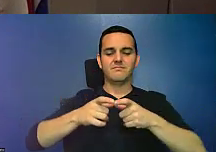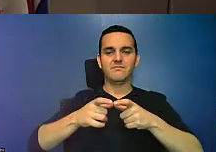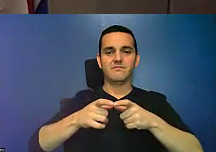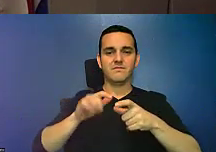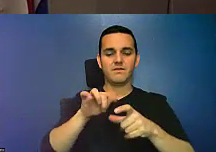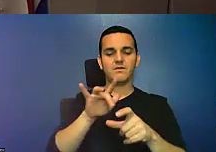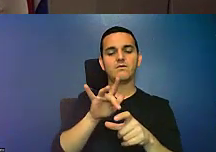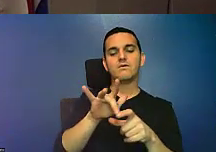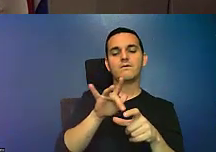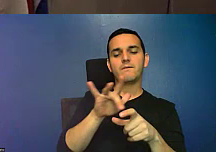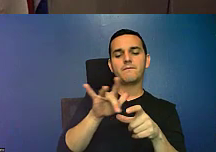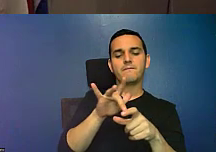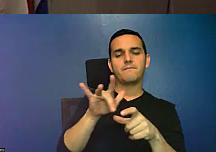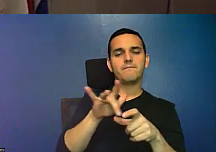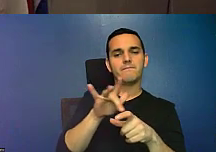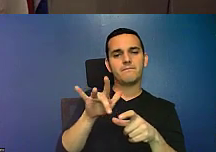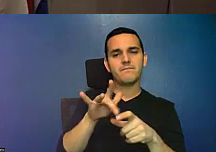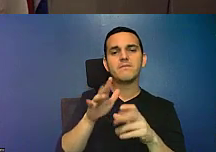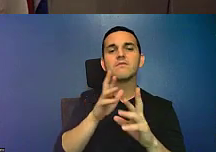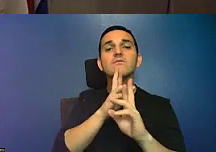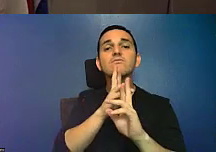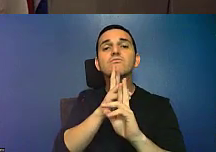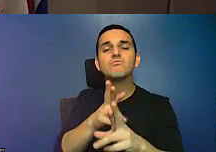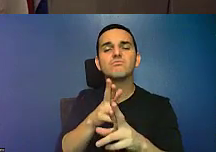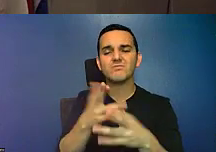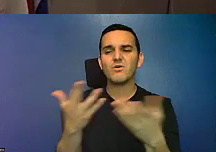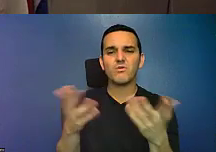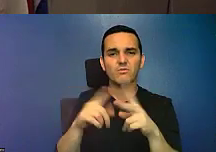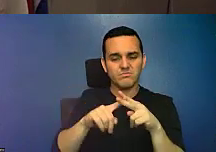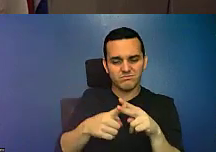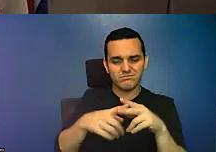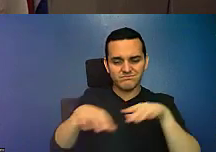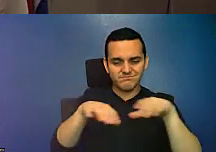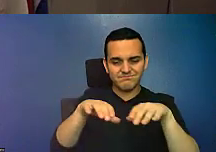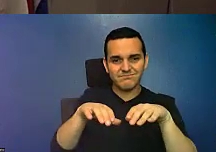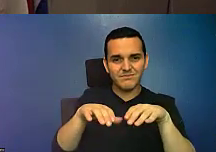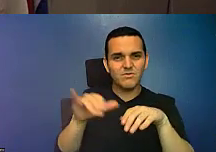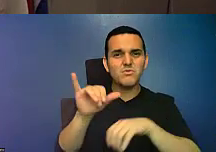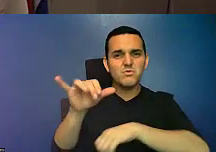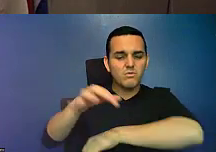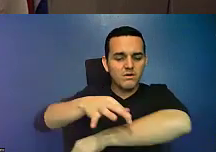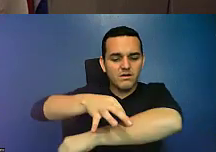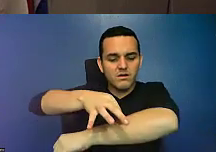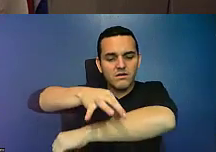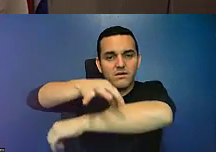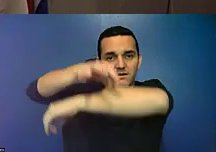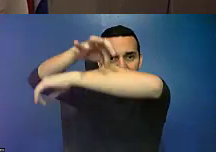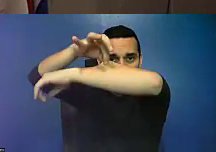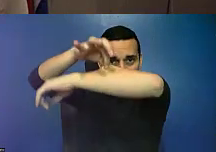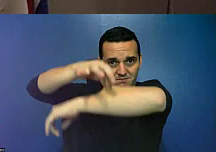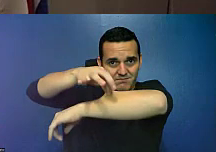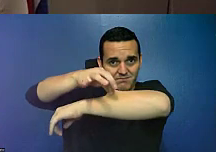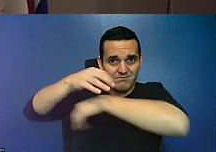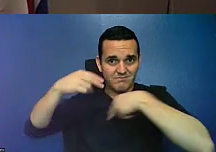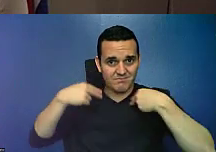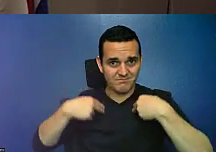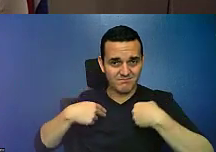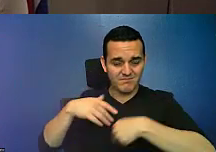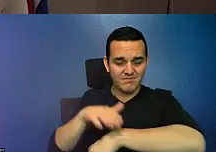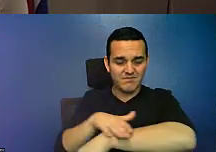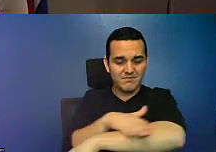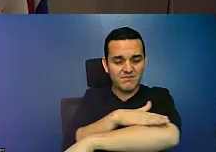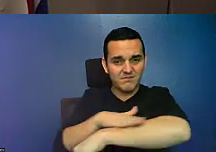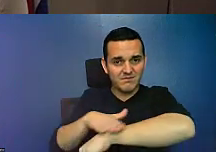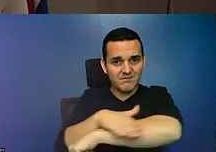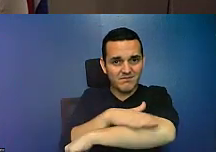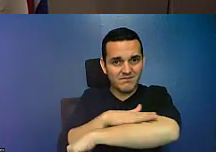tácticos. Su respuesta es como es la piel humana. Entonces el sentido de tacto es muy complejo. Estamos